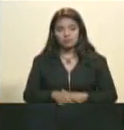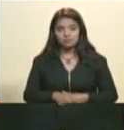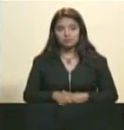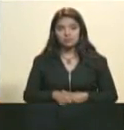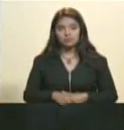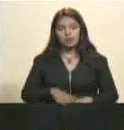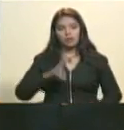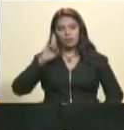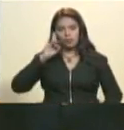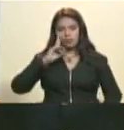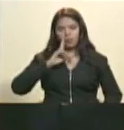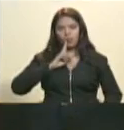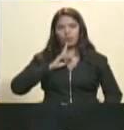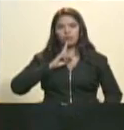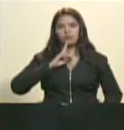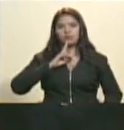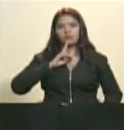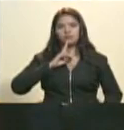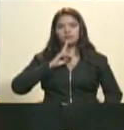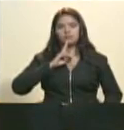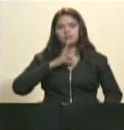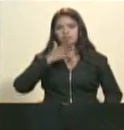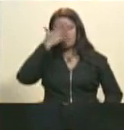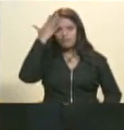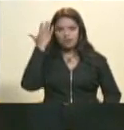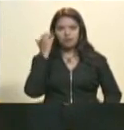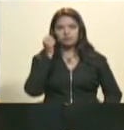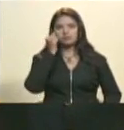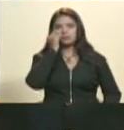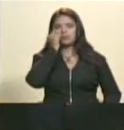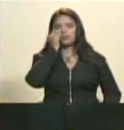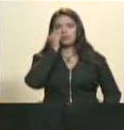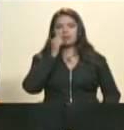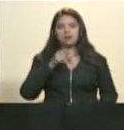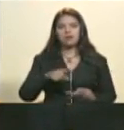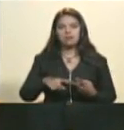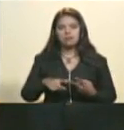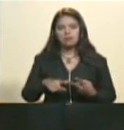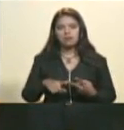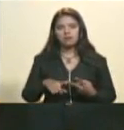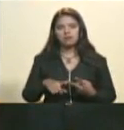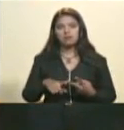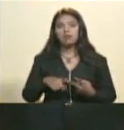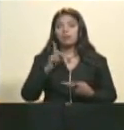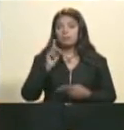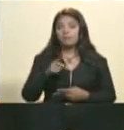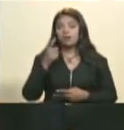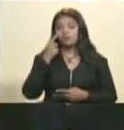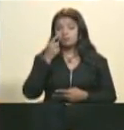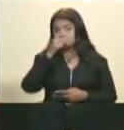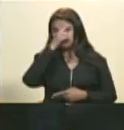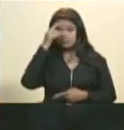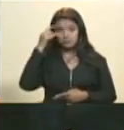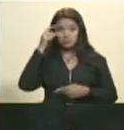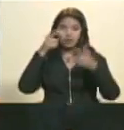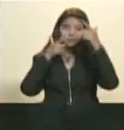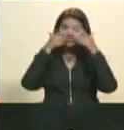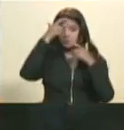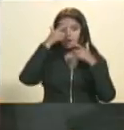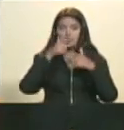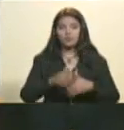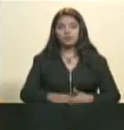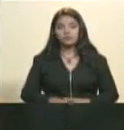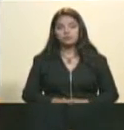libertador Simón Bolívar, de Francisco de Miranda, donde nos arropa también la mirada del comandante Hugo